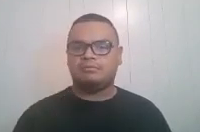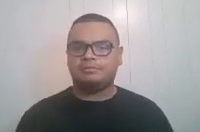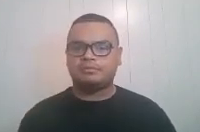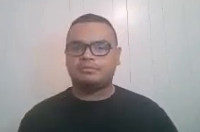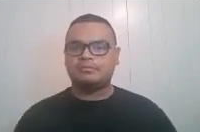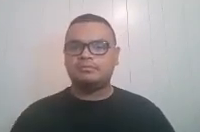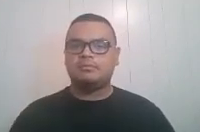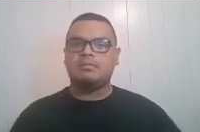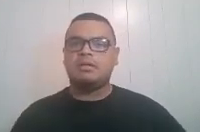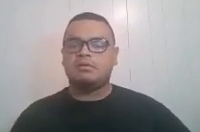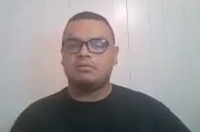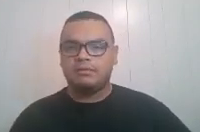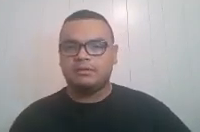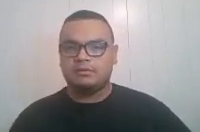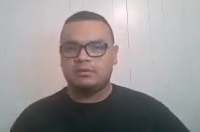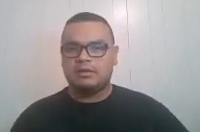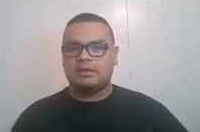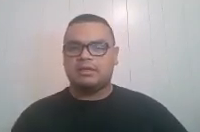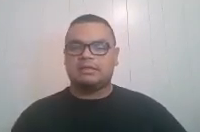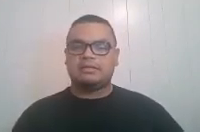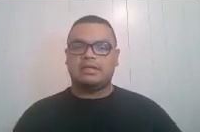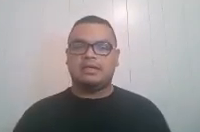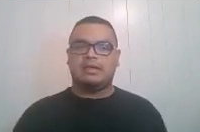conflicto. Mire el conflicto